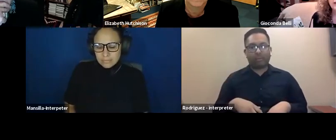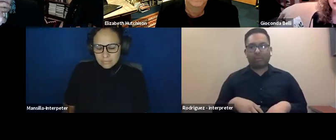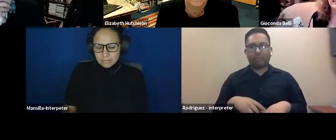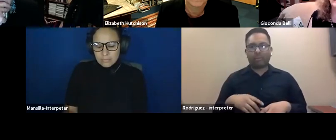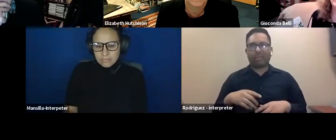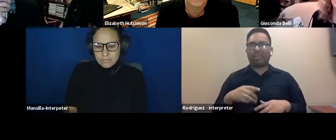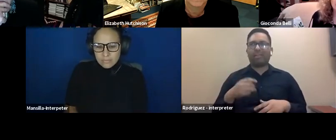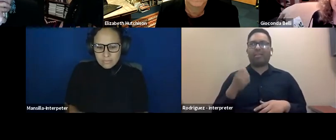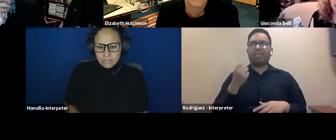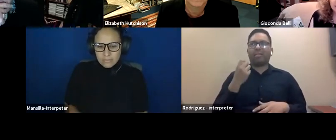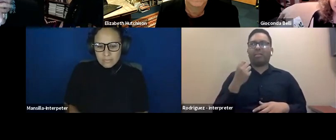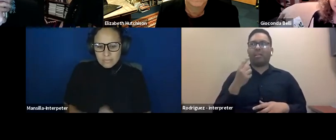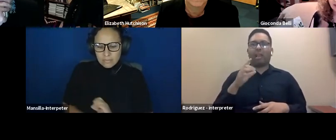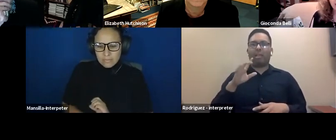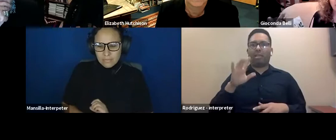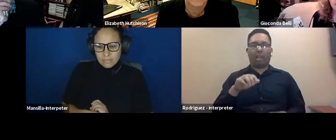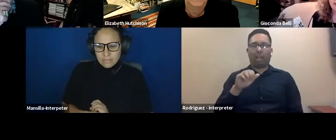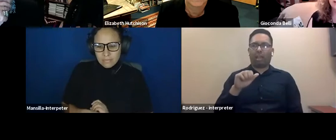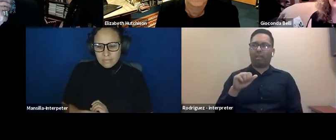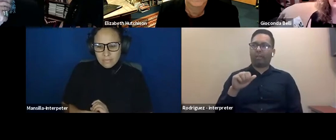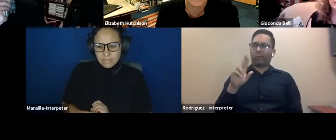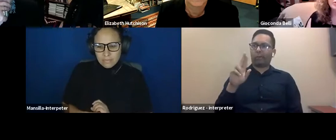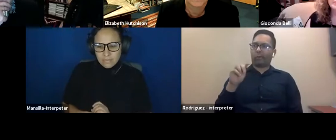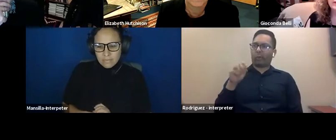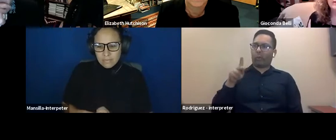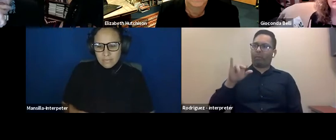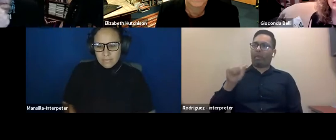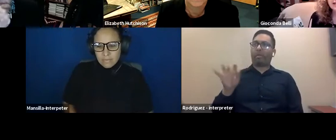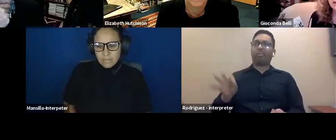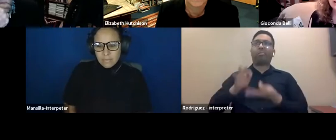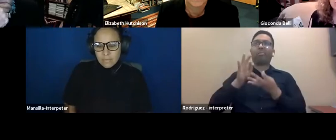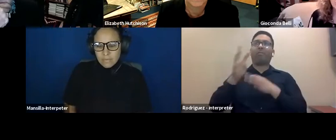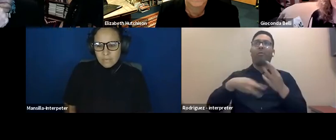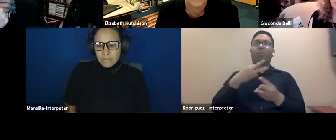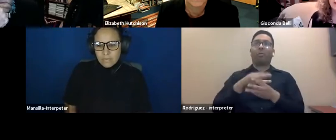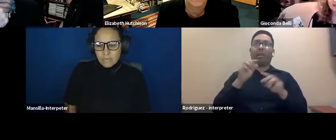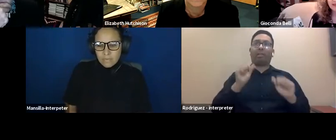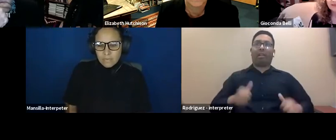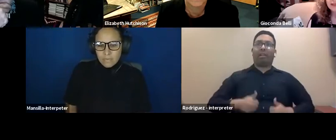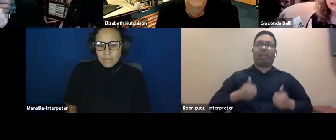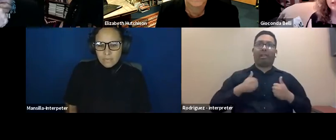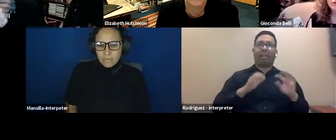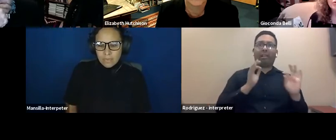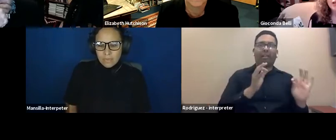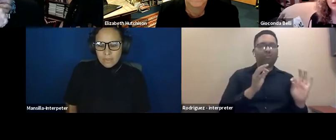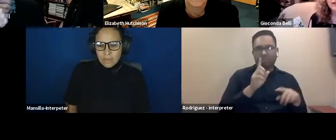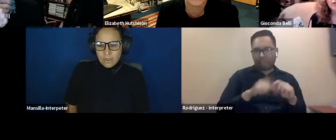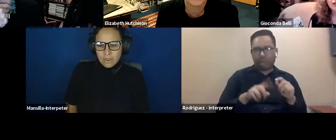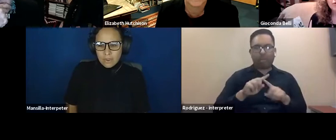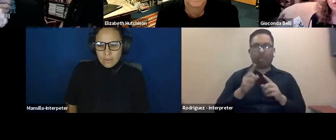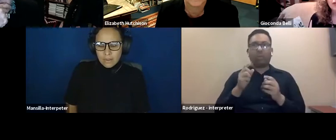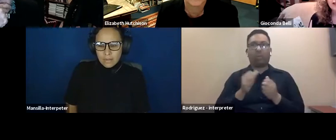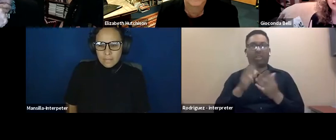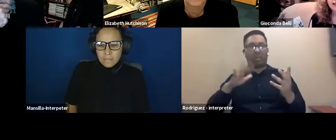puede vivir en la utopía, porque es la utopía, pero no se puede vivir sin utopía. O sea, yo